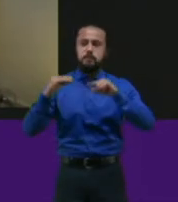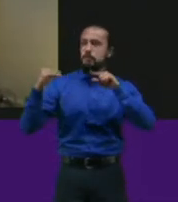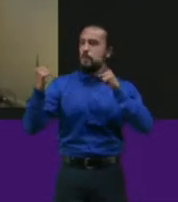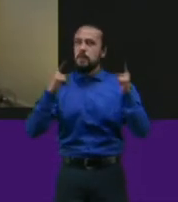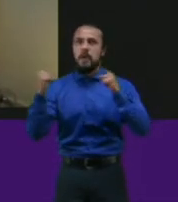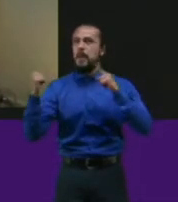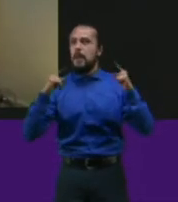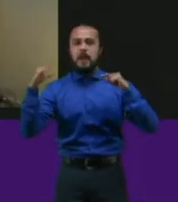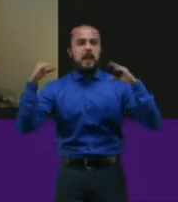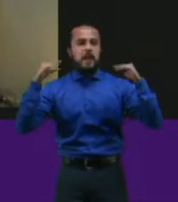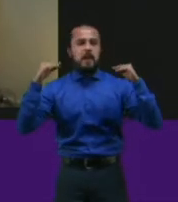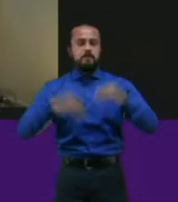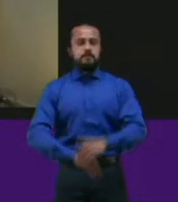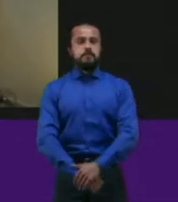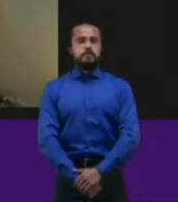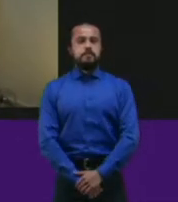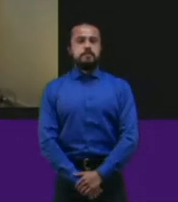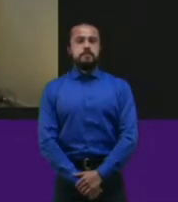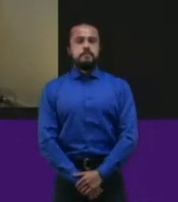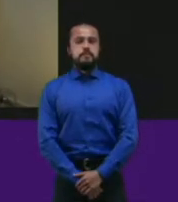Caro, arranca. Ah, súper. Muchas